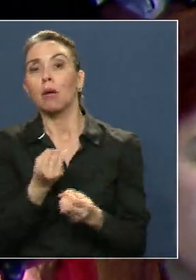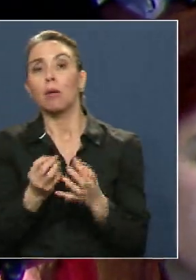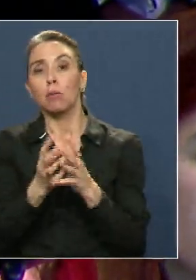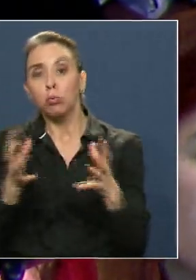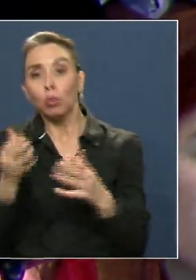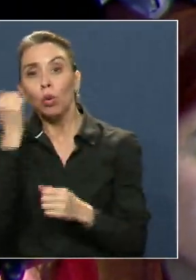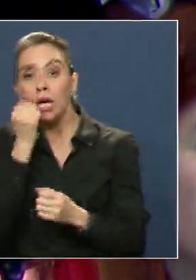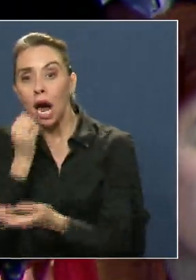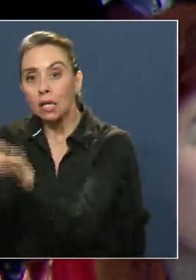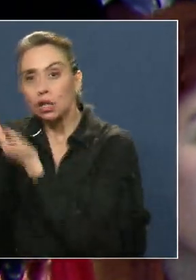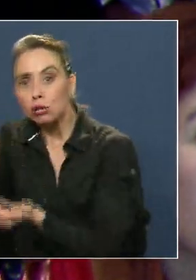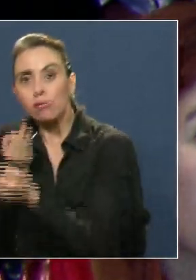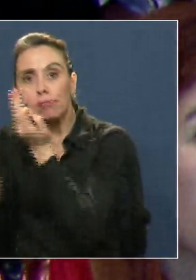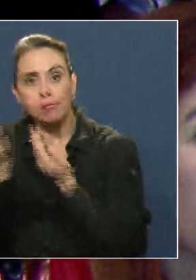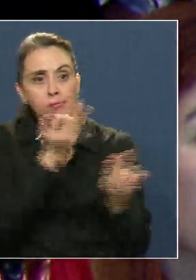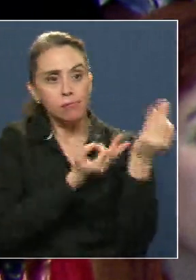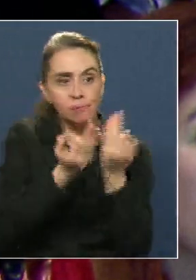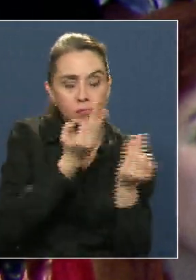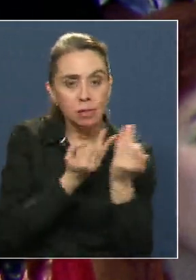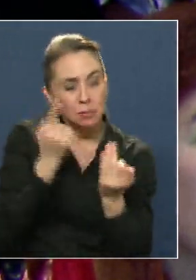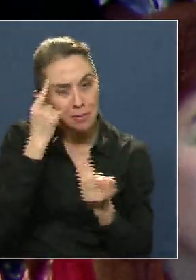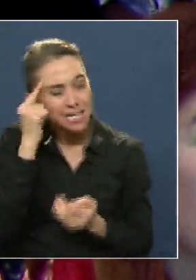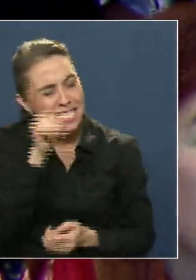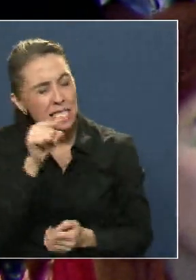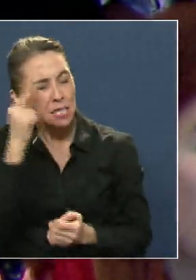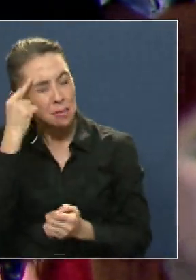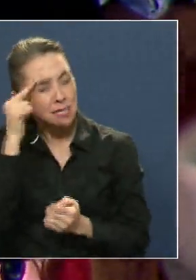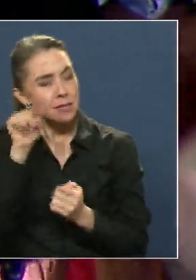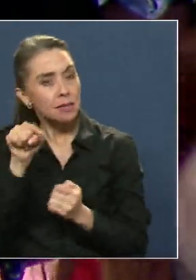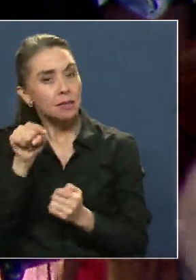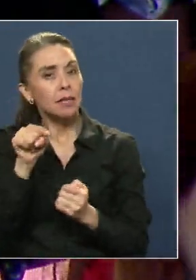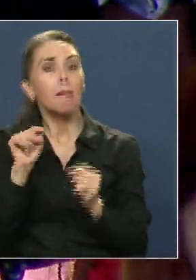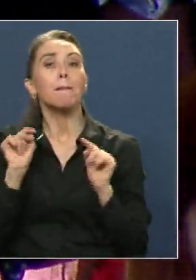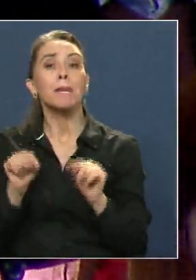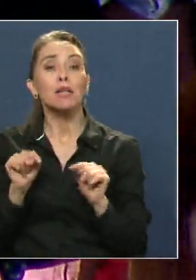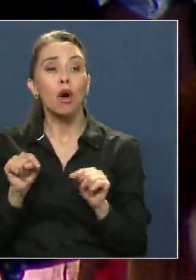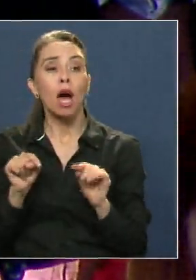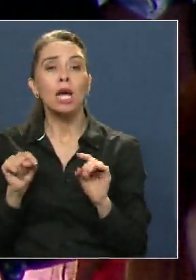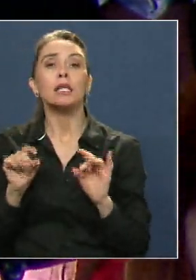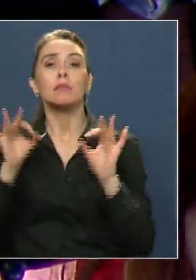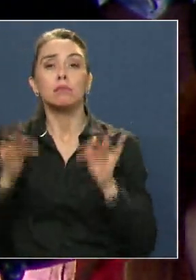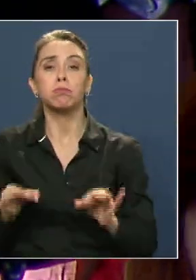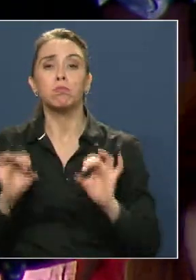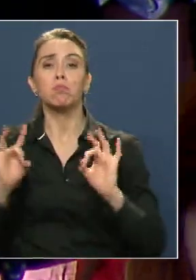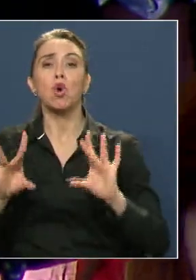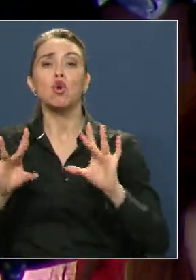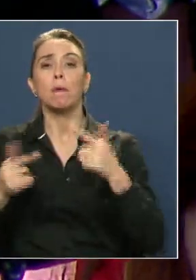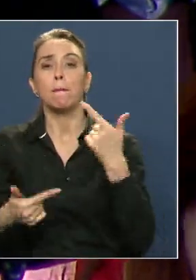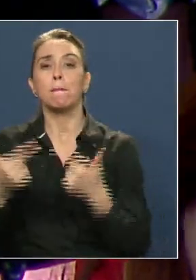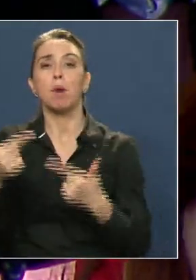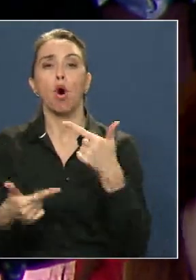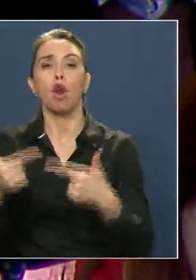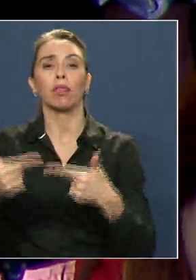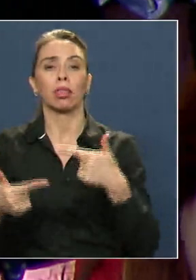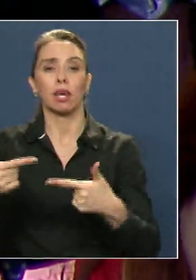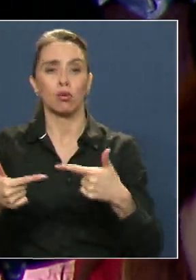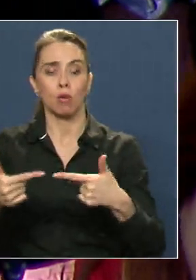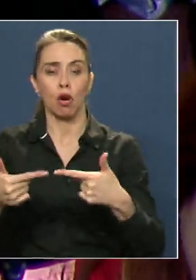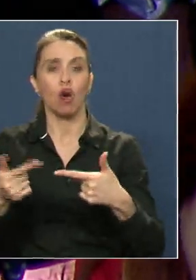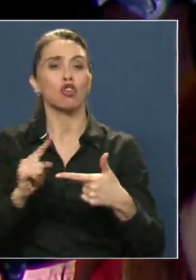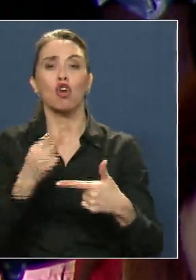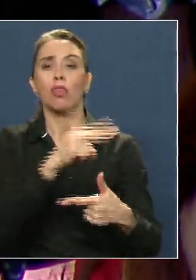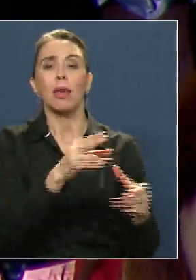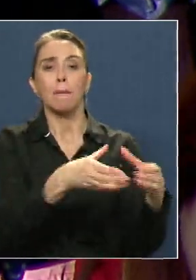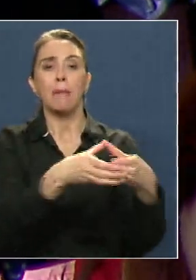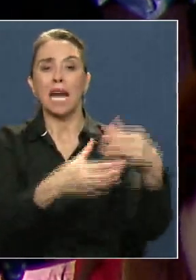hecho distintos tipos de recomendaciones y consideraciones, pero lo cierto es que acá hay un hecho político. Político en el sentido no